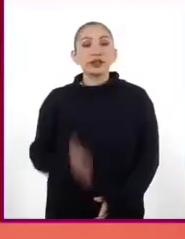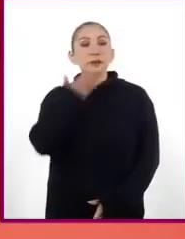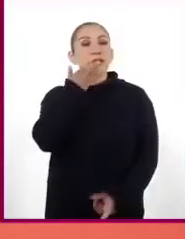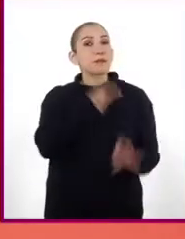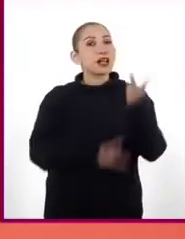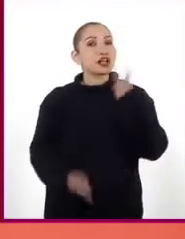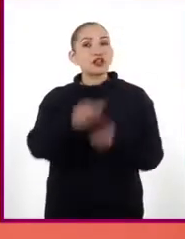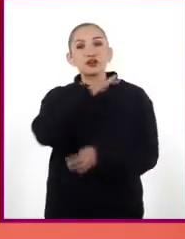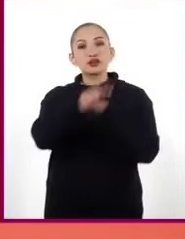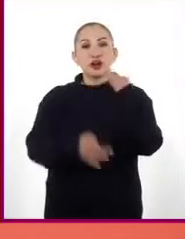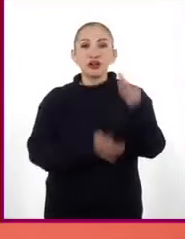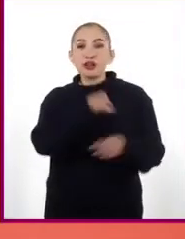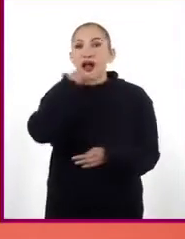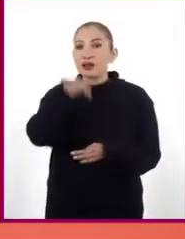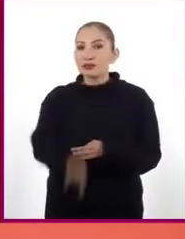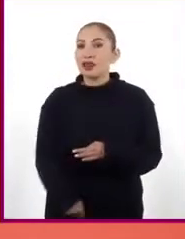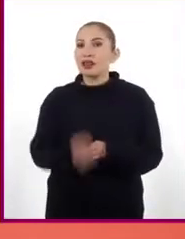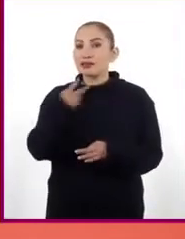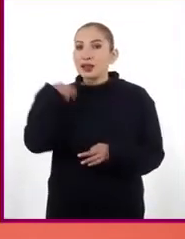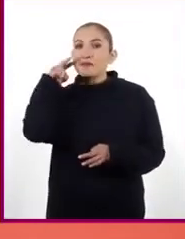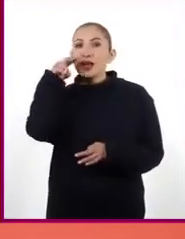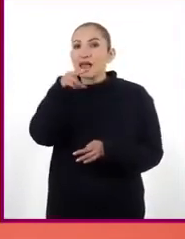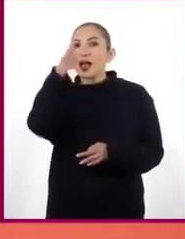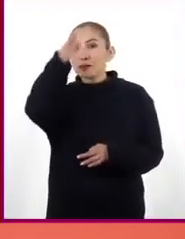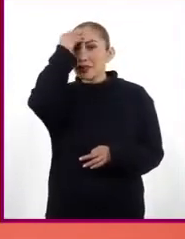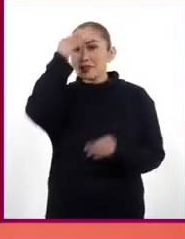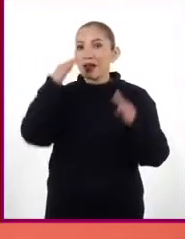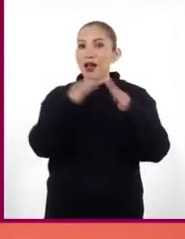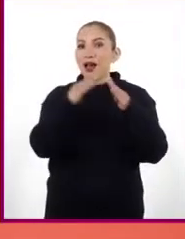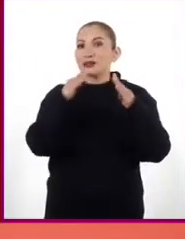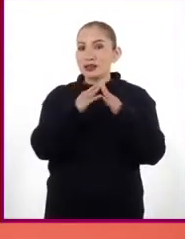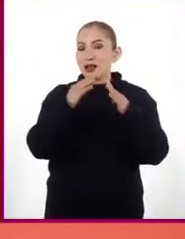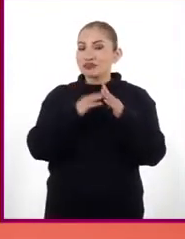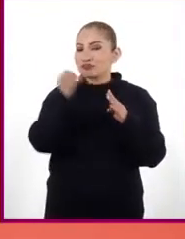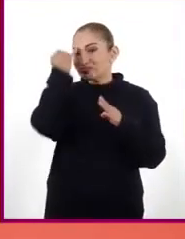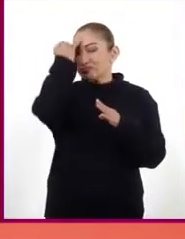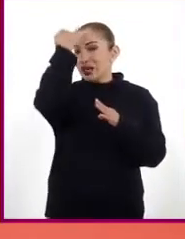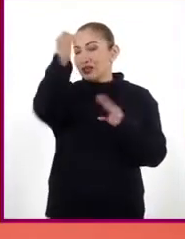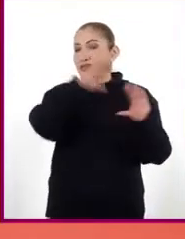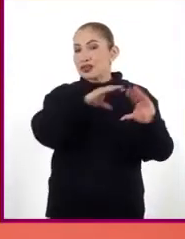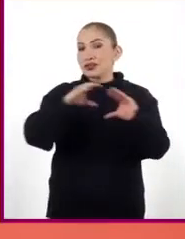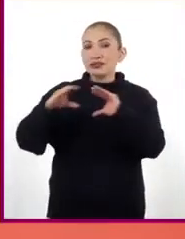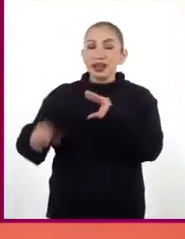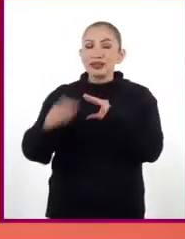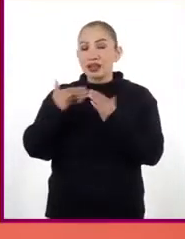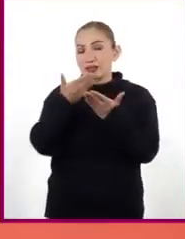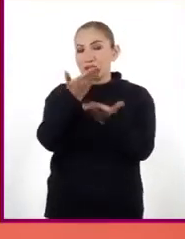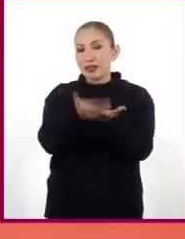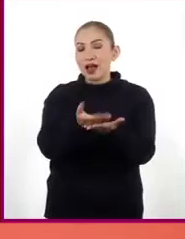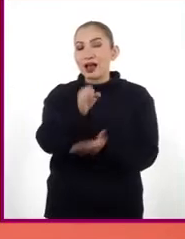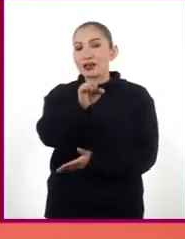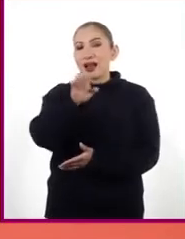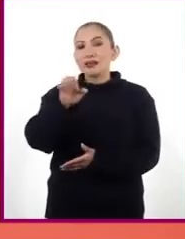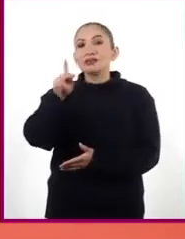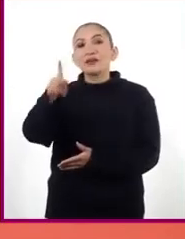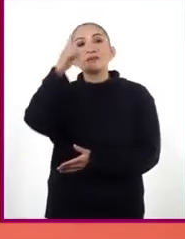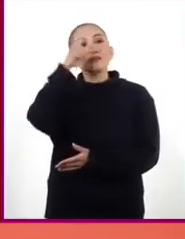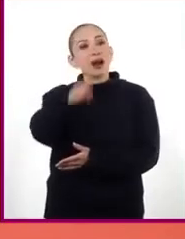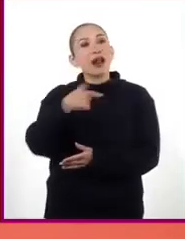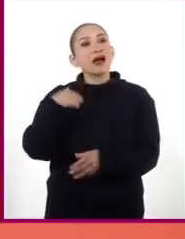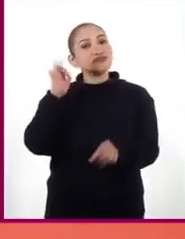Sean bienvenidas y bienvenidos a la programación de Aprende en Casa, propuesta didáctica que brinda la Secretaría de Educación Pública